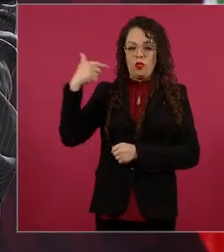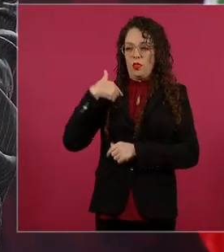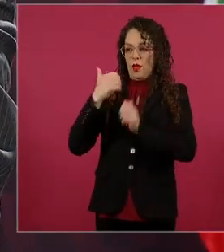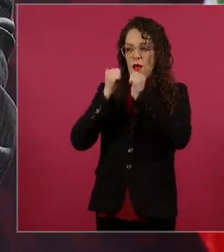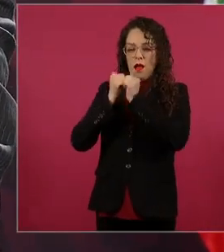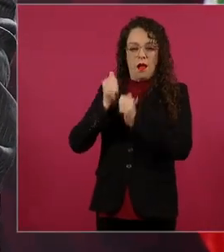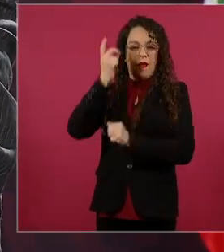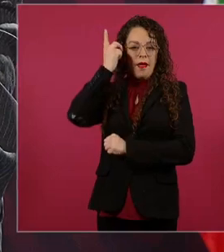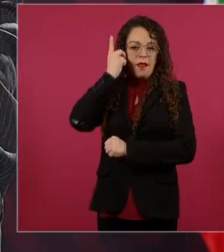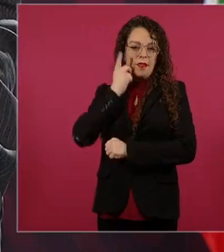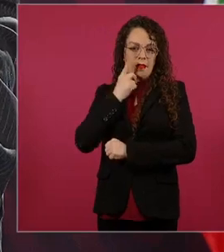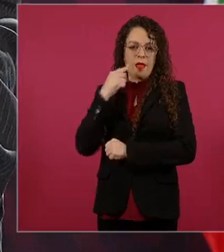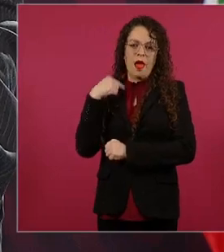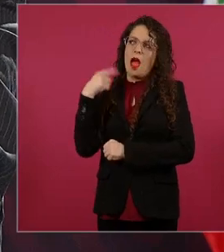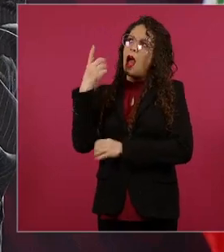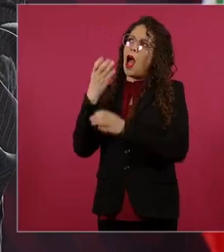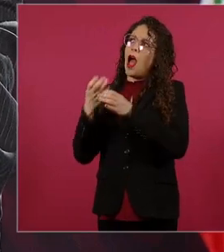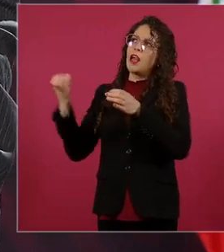porque era